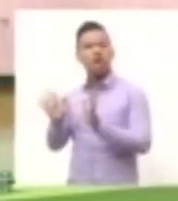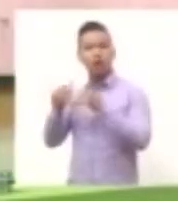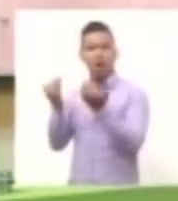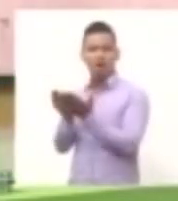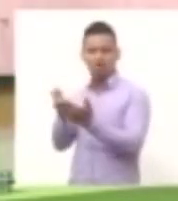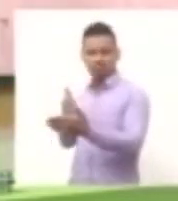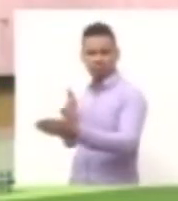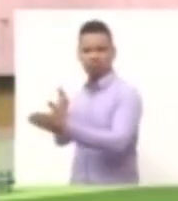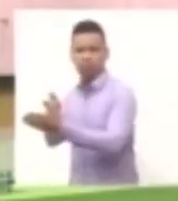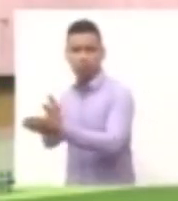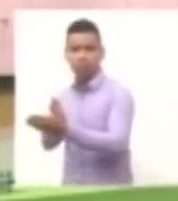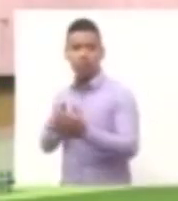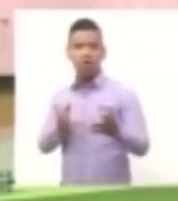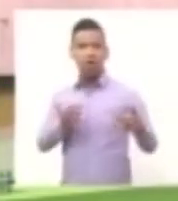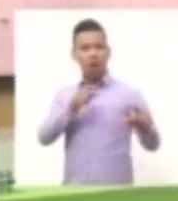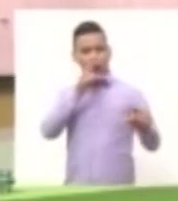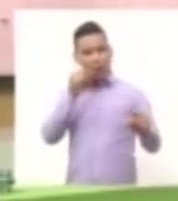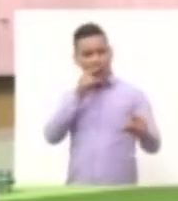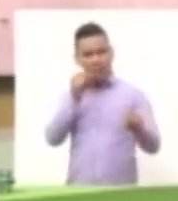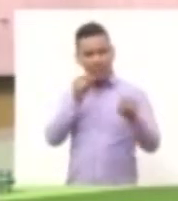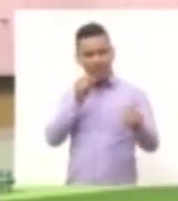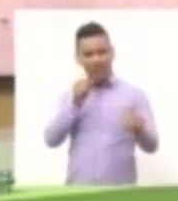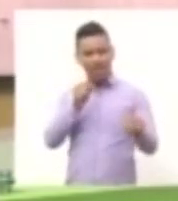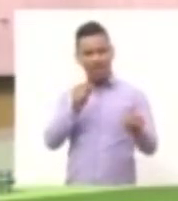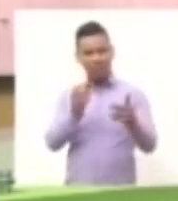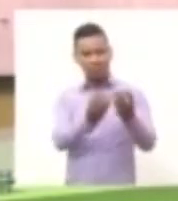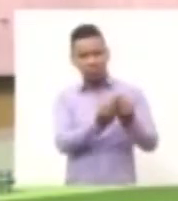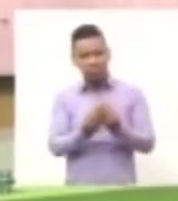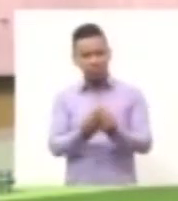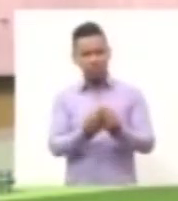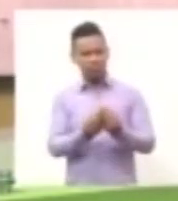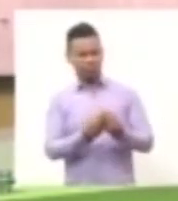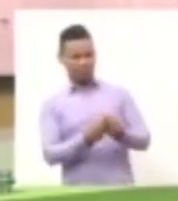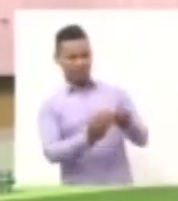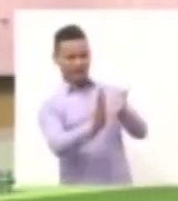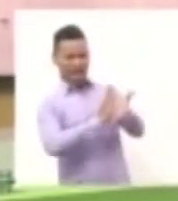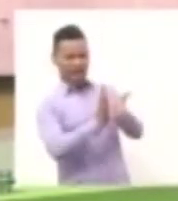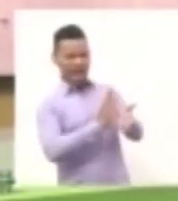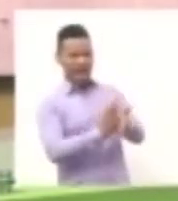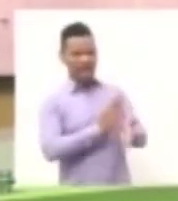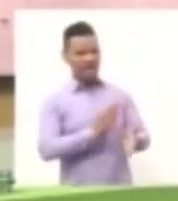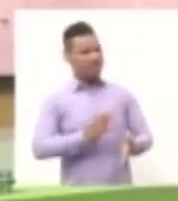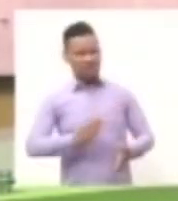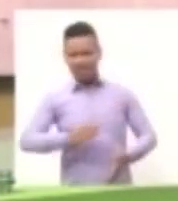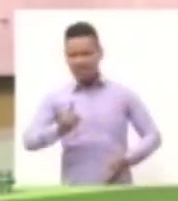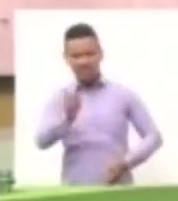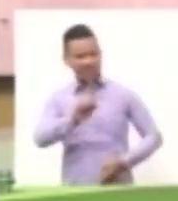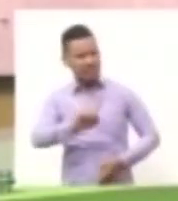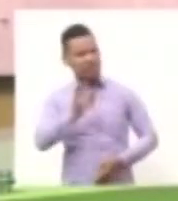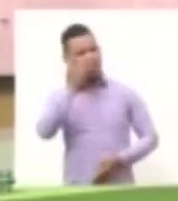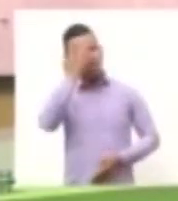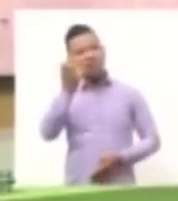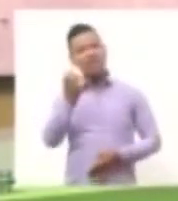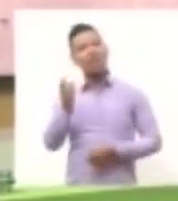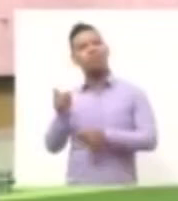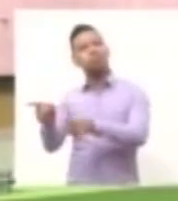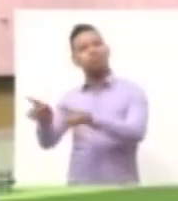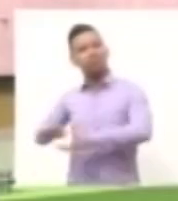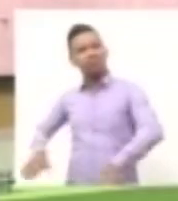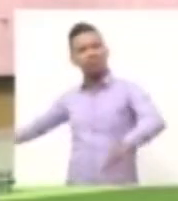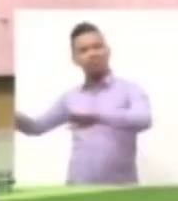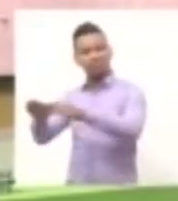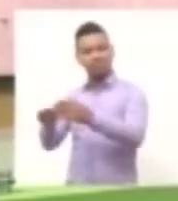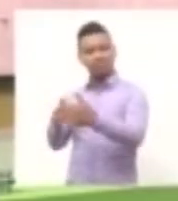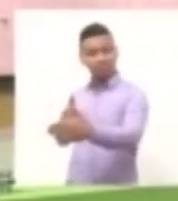Rojano frente a este medio de comunicación y a la periodista Pilar Bustamante por el informe de la construcción de un nodo del Sena en esta